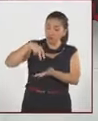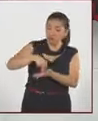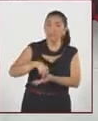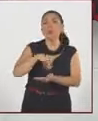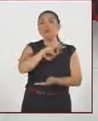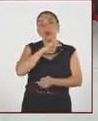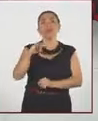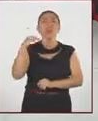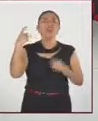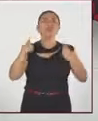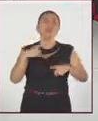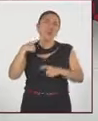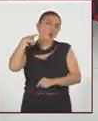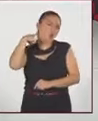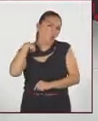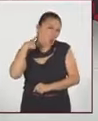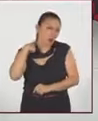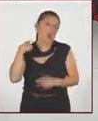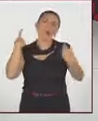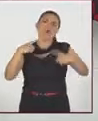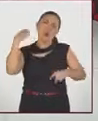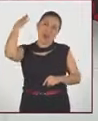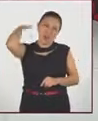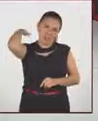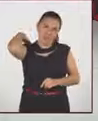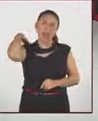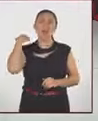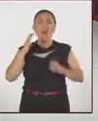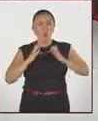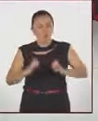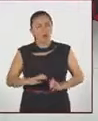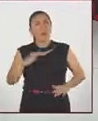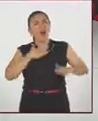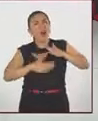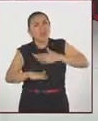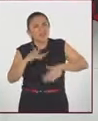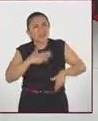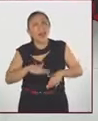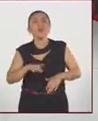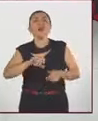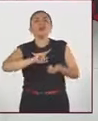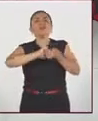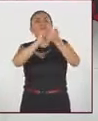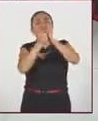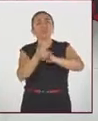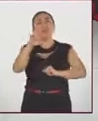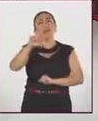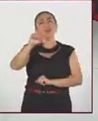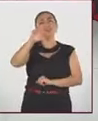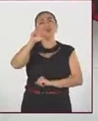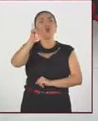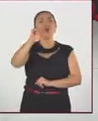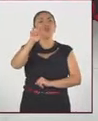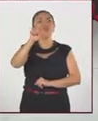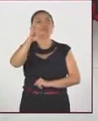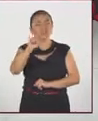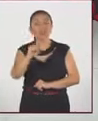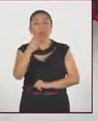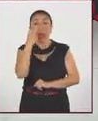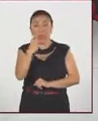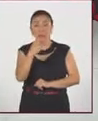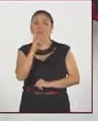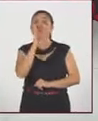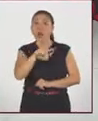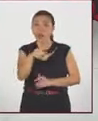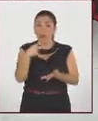y cuello, fatiga muscular, desarrollo de cifosis y escoliosis, como habíamos comentado, en esta etapa de desarrollo las malas